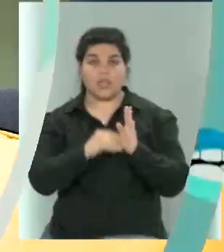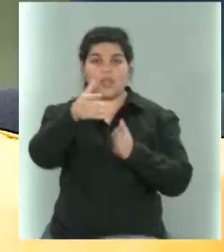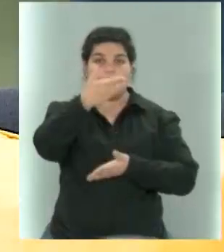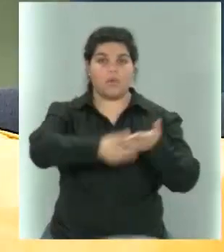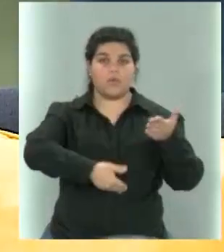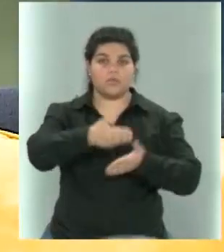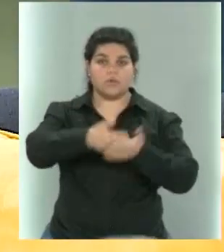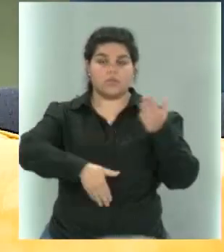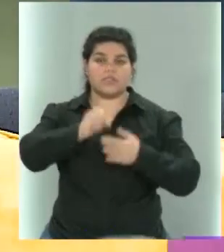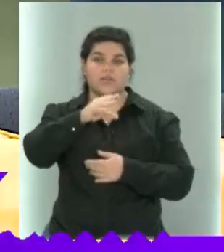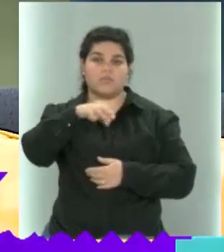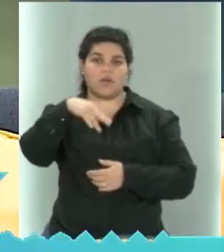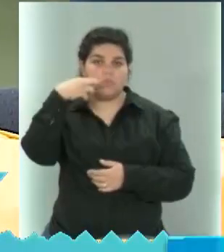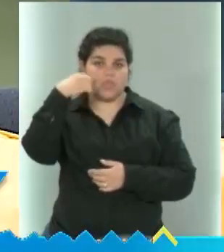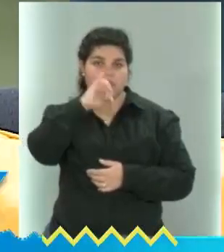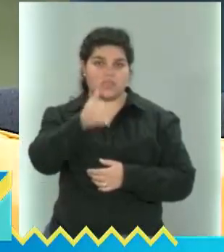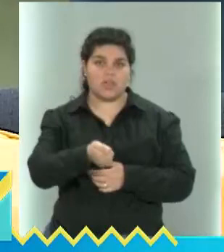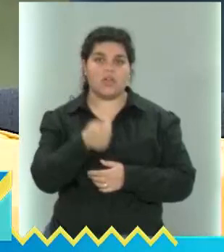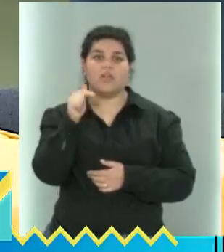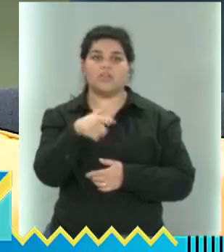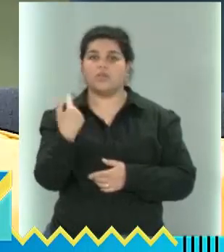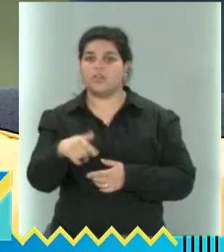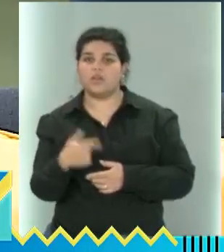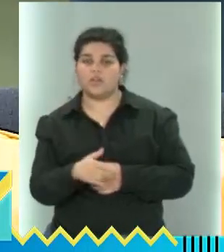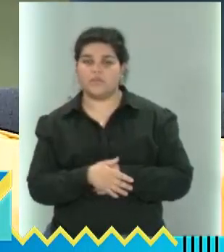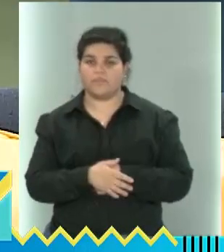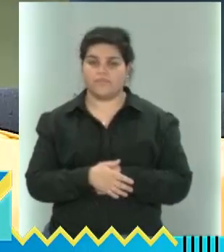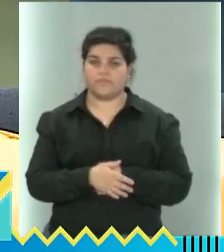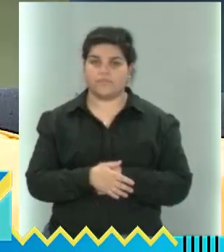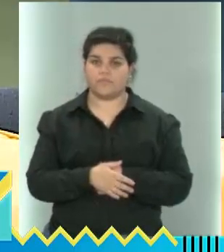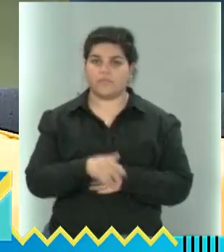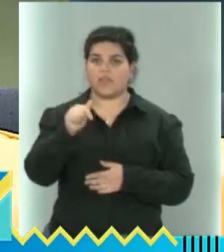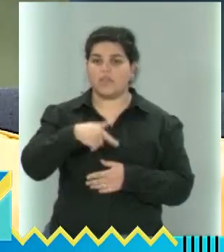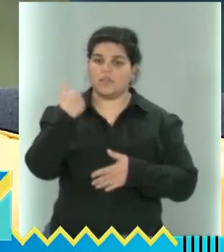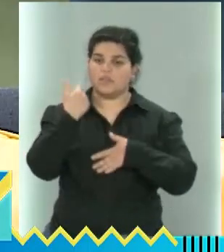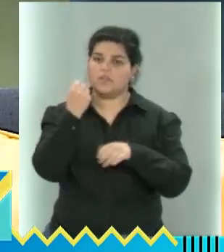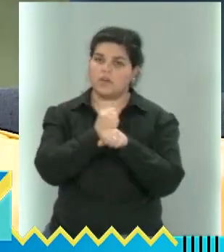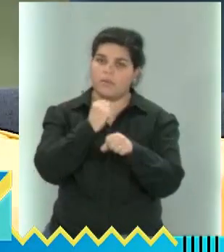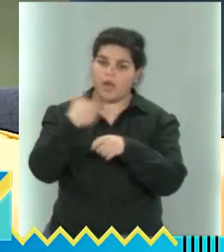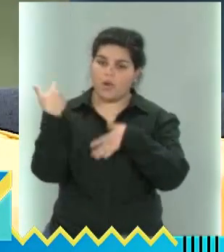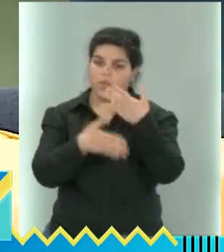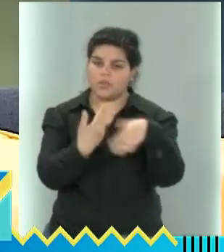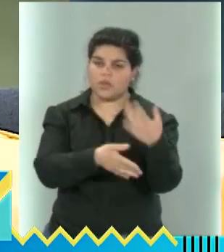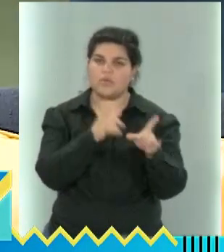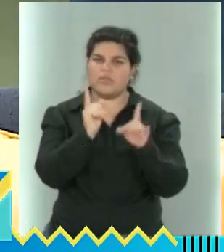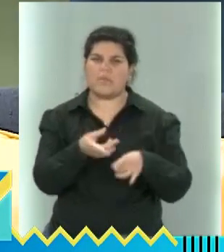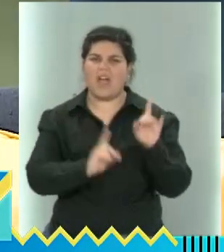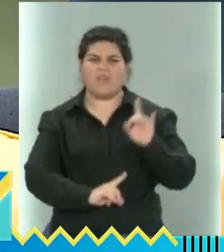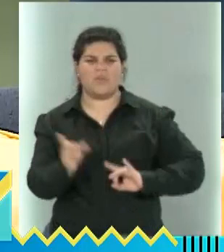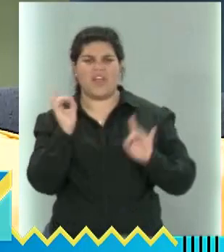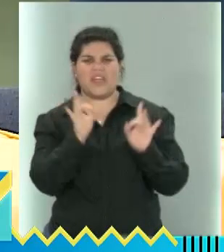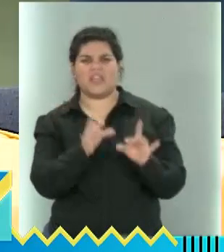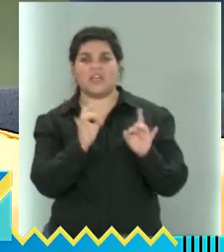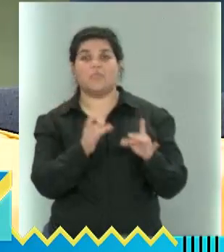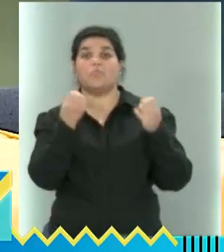las habilidades para lo que tiene que ver con el trabajo, el desarrollo, pero también hay fuertes críticas desde otros sectores porque lo que tiene que ver con la